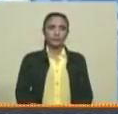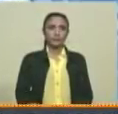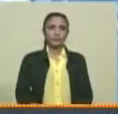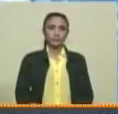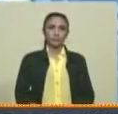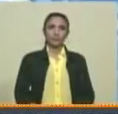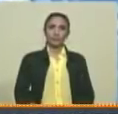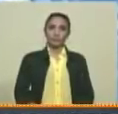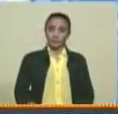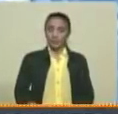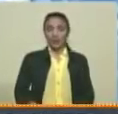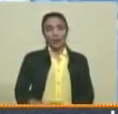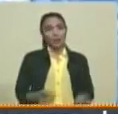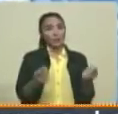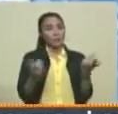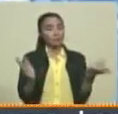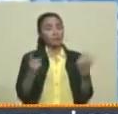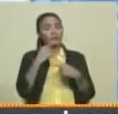A buen entendedor,